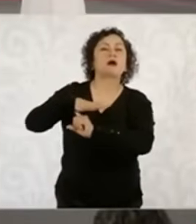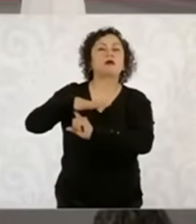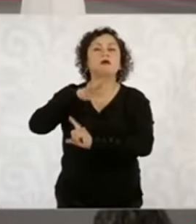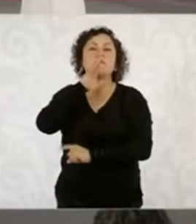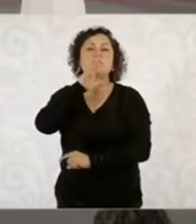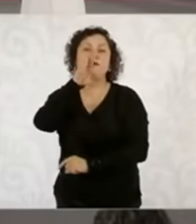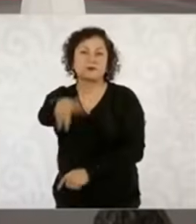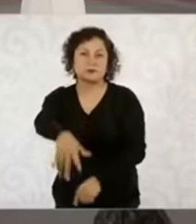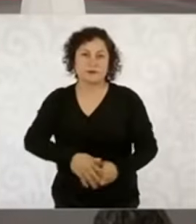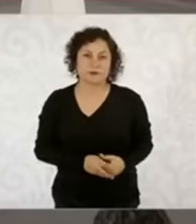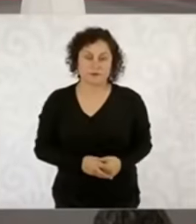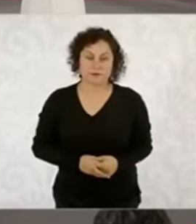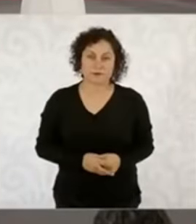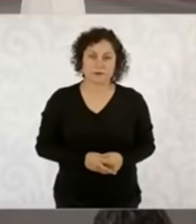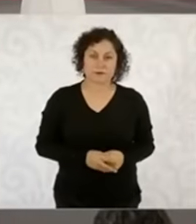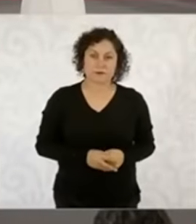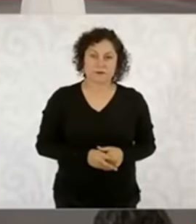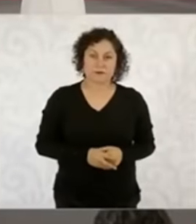sigue, por favor.